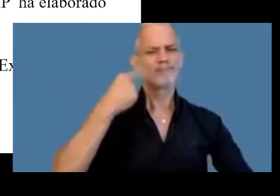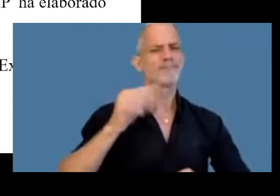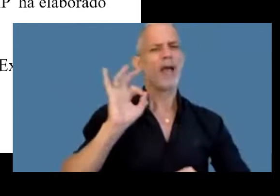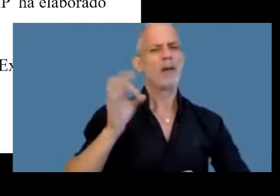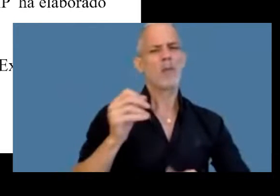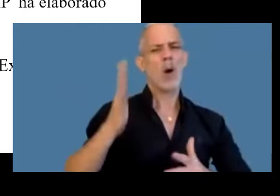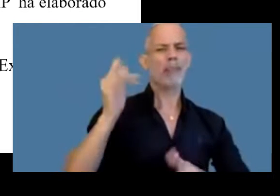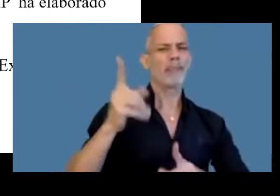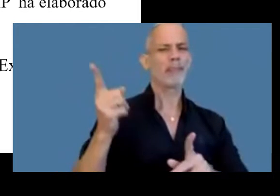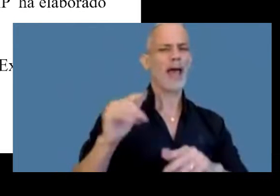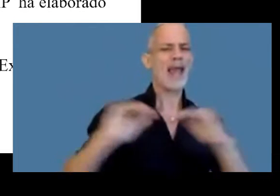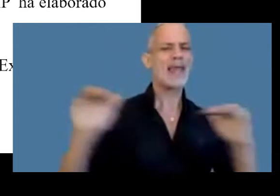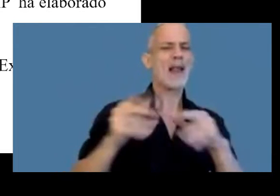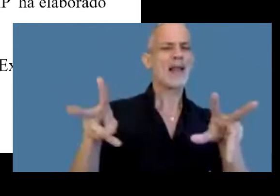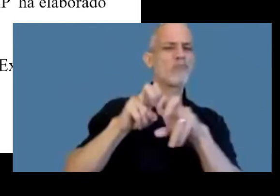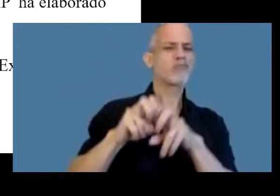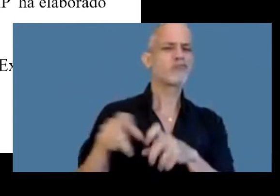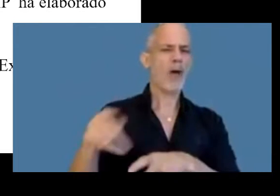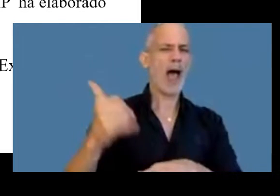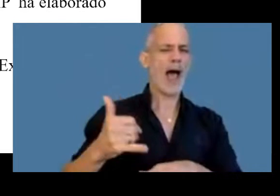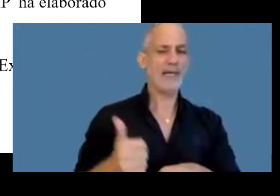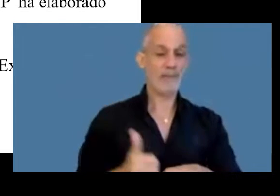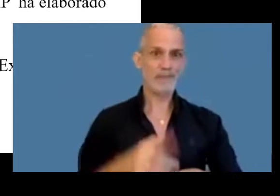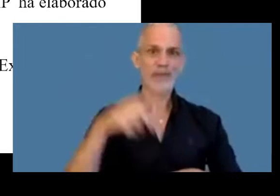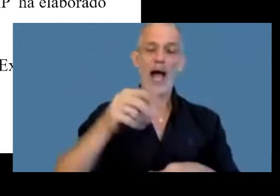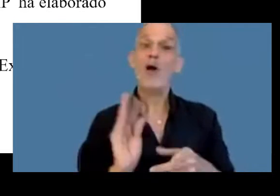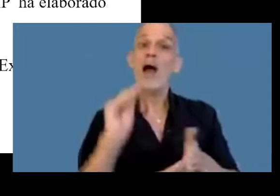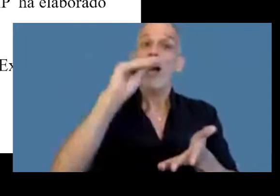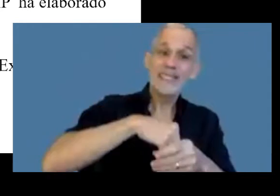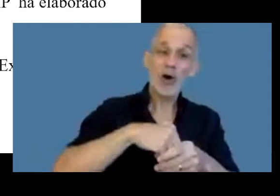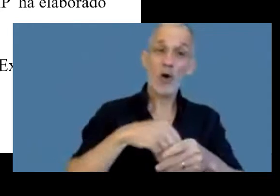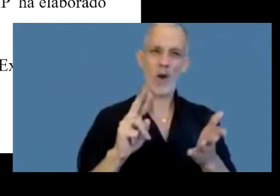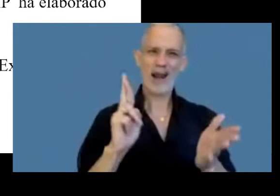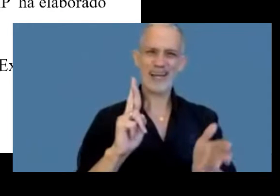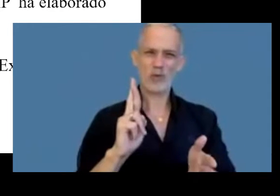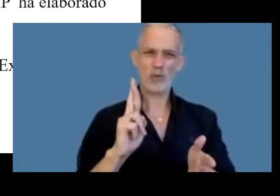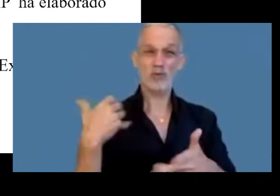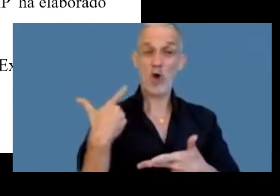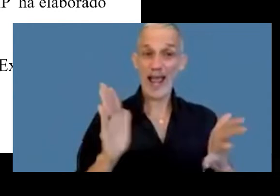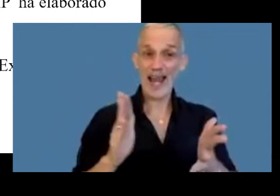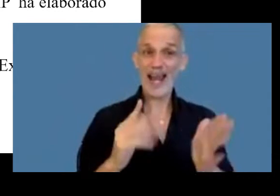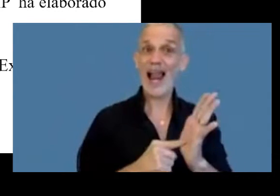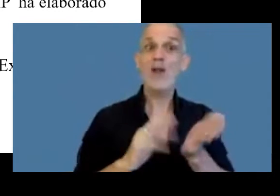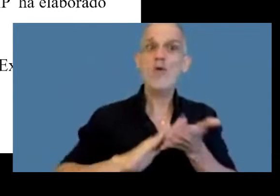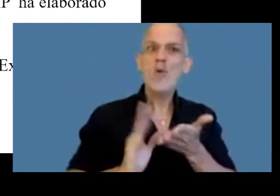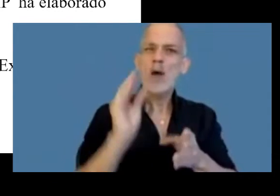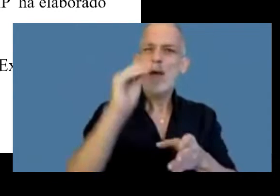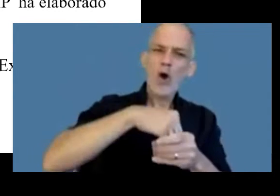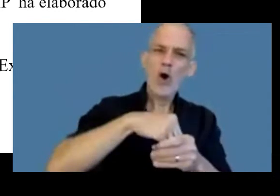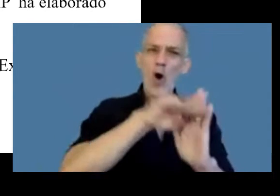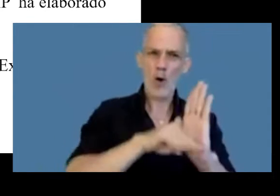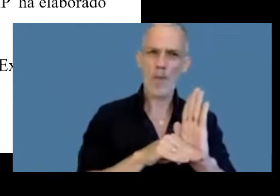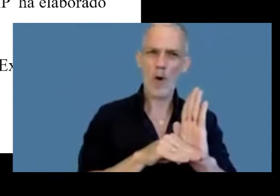nivel de ingresos. Hoy se incorpora a través de esta resolución un nuevo indicador de acuerdo